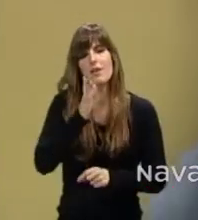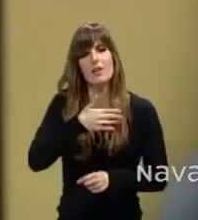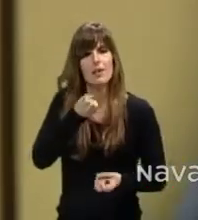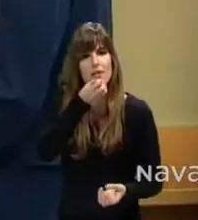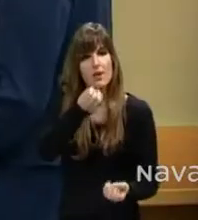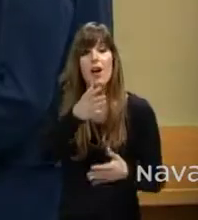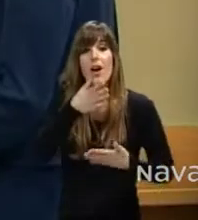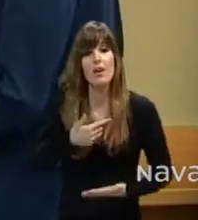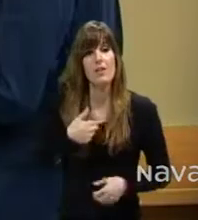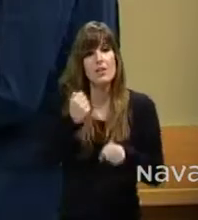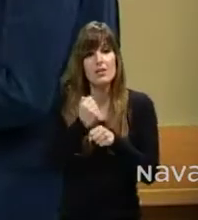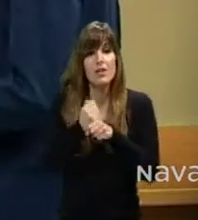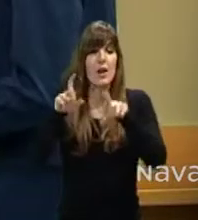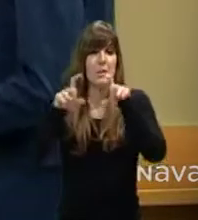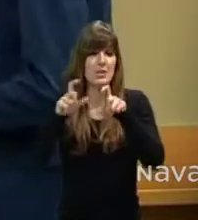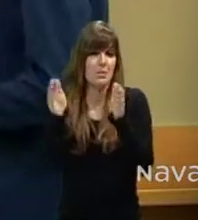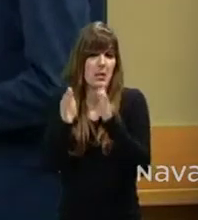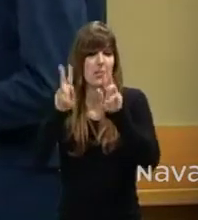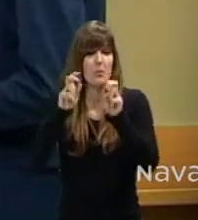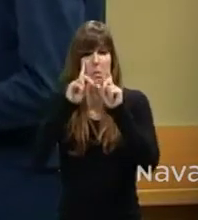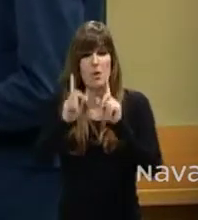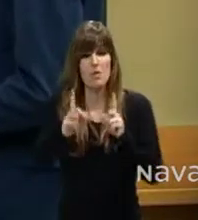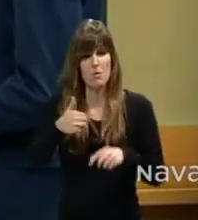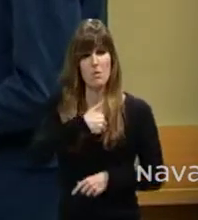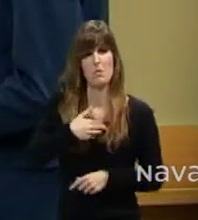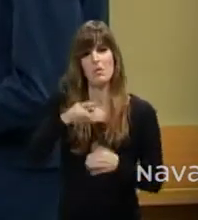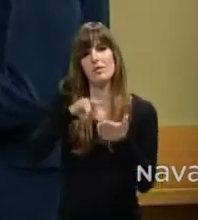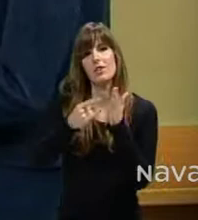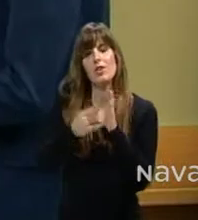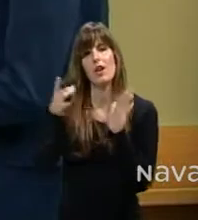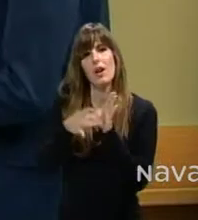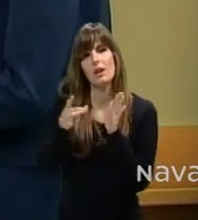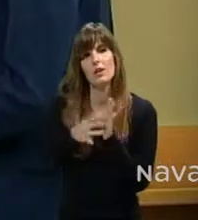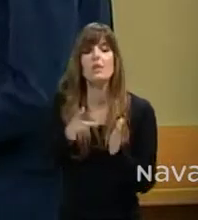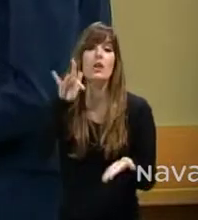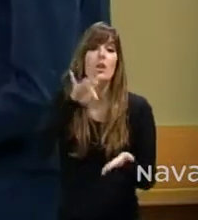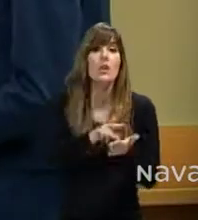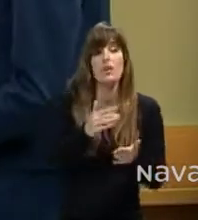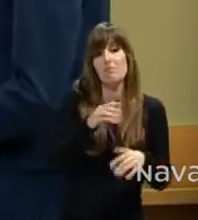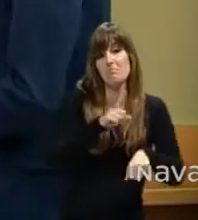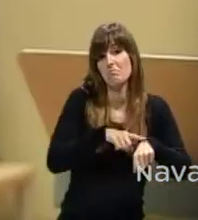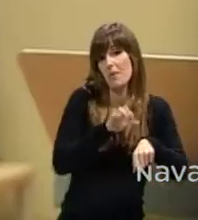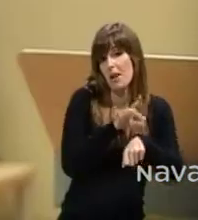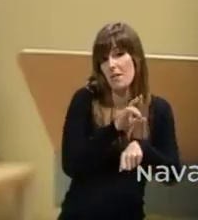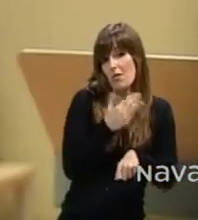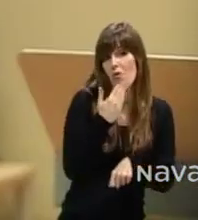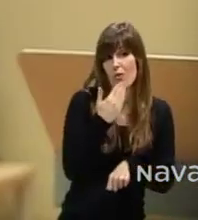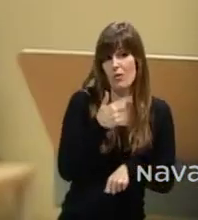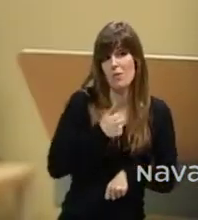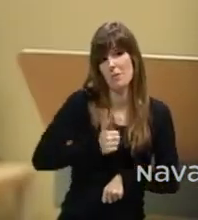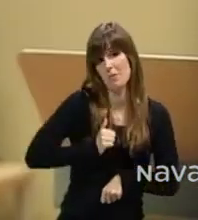técnico de calidad en una pequeña empresa de prevención y lo compagino mis ratos libres, los pocos que tengo, pues